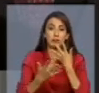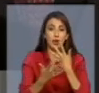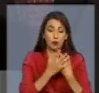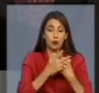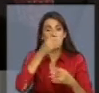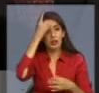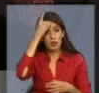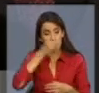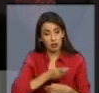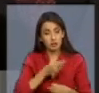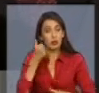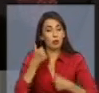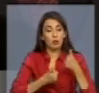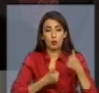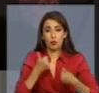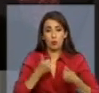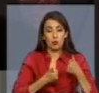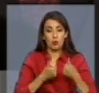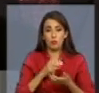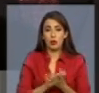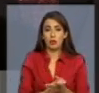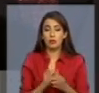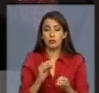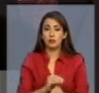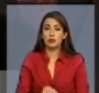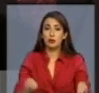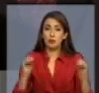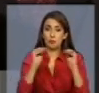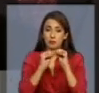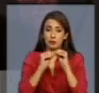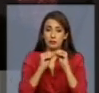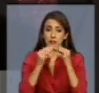veremos cuáles habrá. Quizás en algunos casos habrá